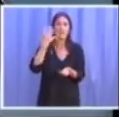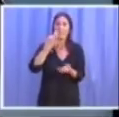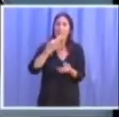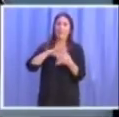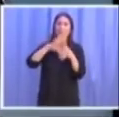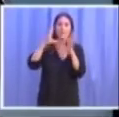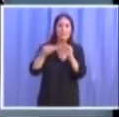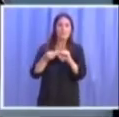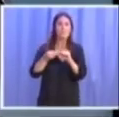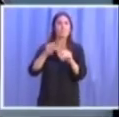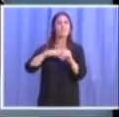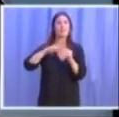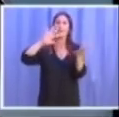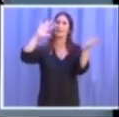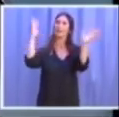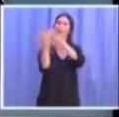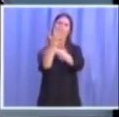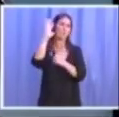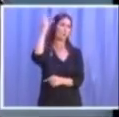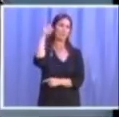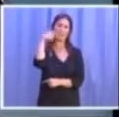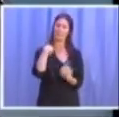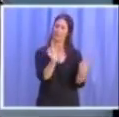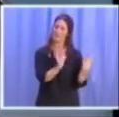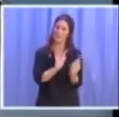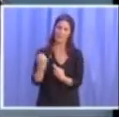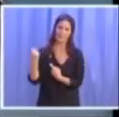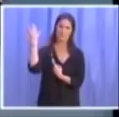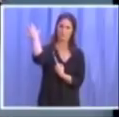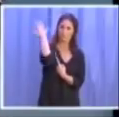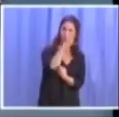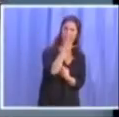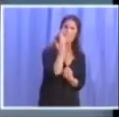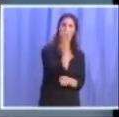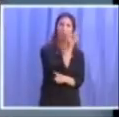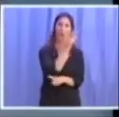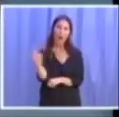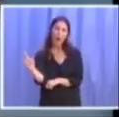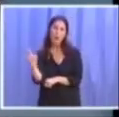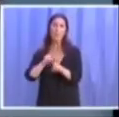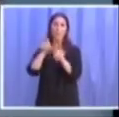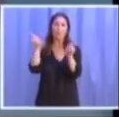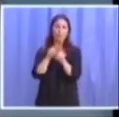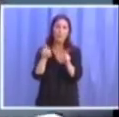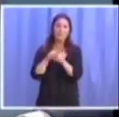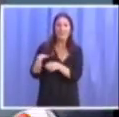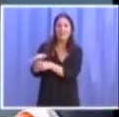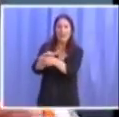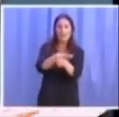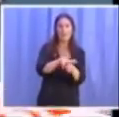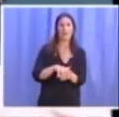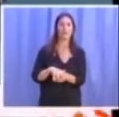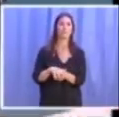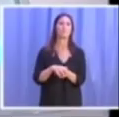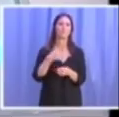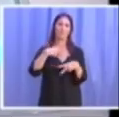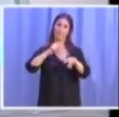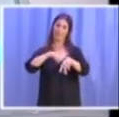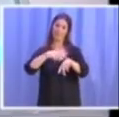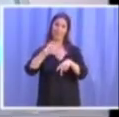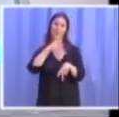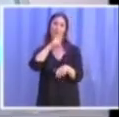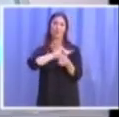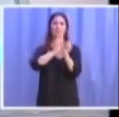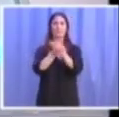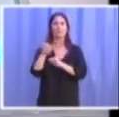afrontar el desafío del cambio climático. Necesitamos sombra, árboles y fuentes en cada plaza y en cada calle. Es el momento de Antonio